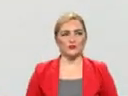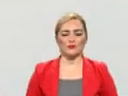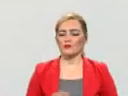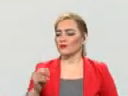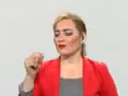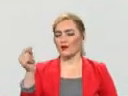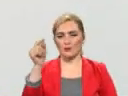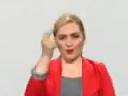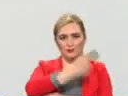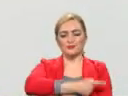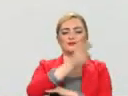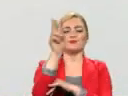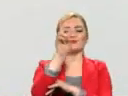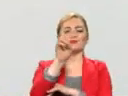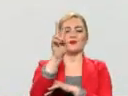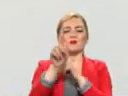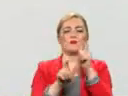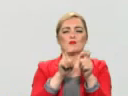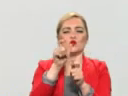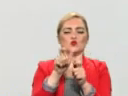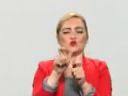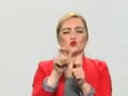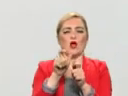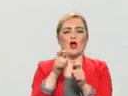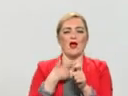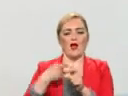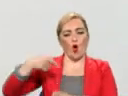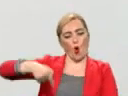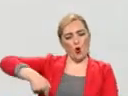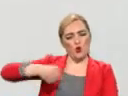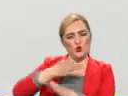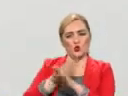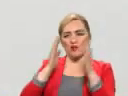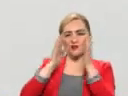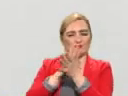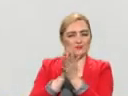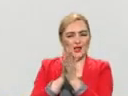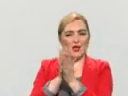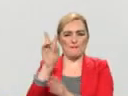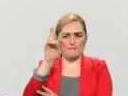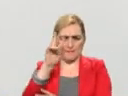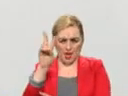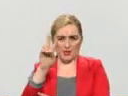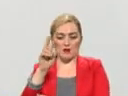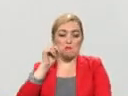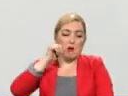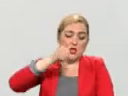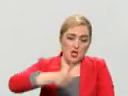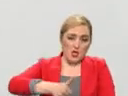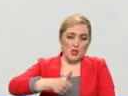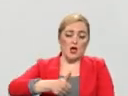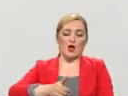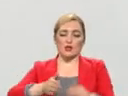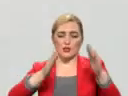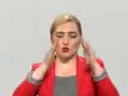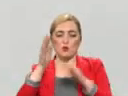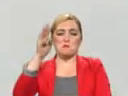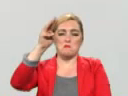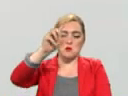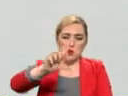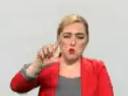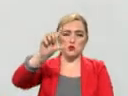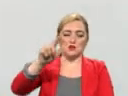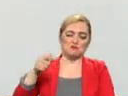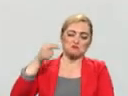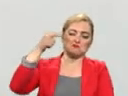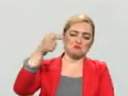Inmediatamente el día viernes pueden acercarse las personas que estuvieron este día sin atención. El día lunes las de mañana y el día martes las de pasado mañana, y se